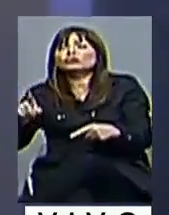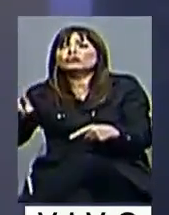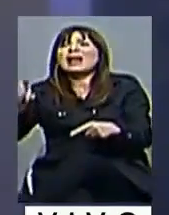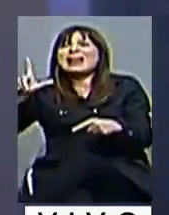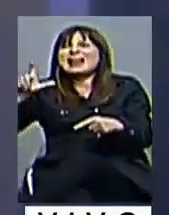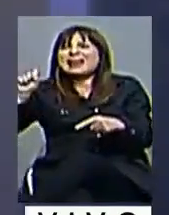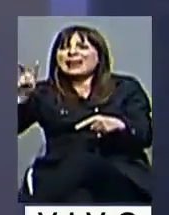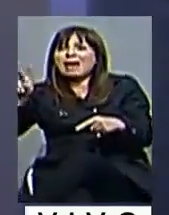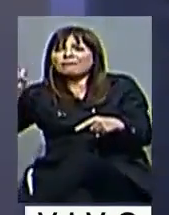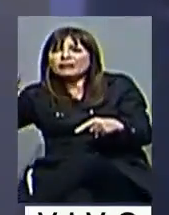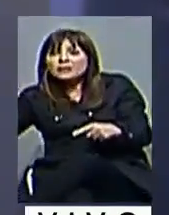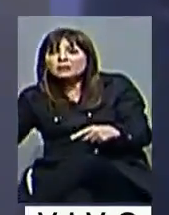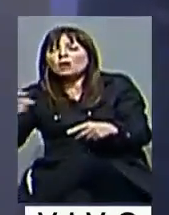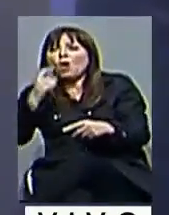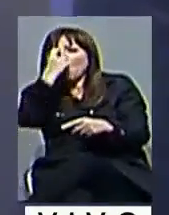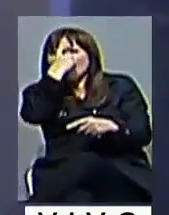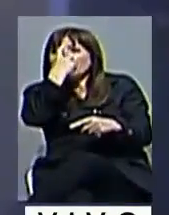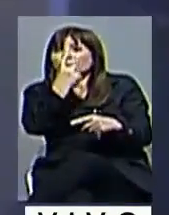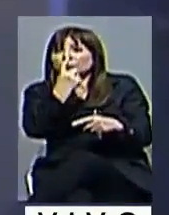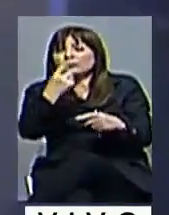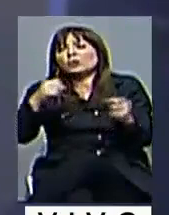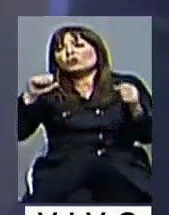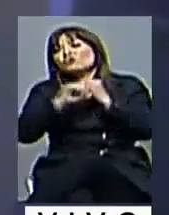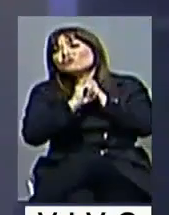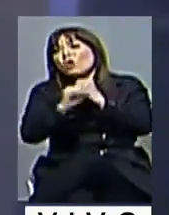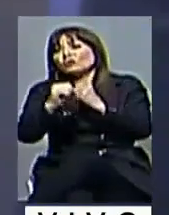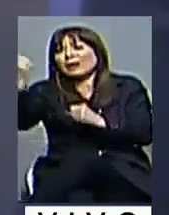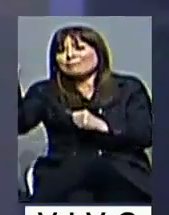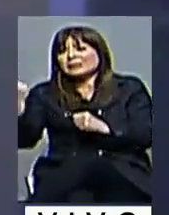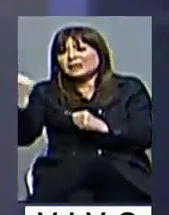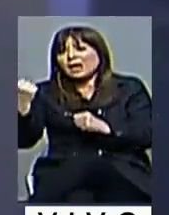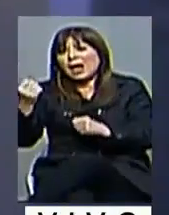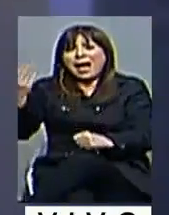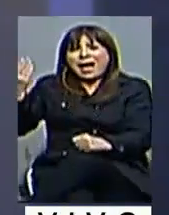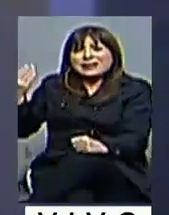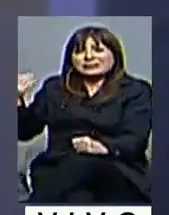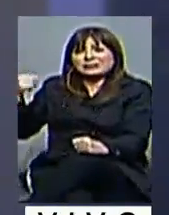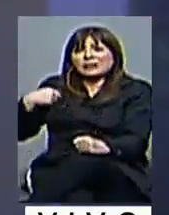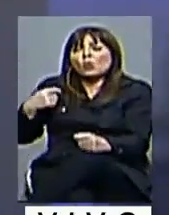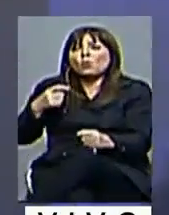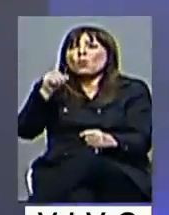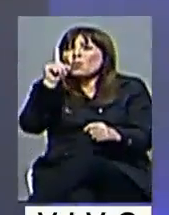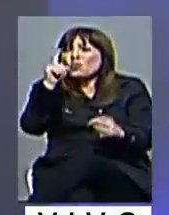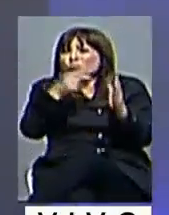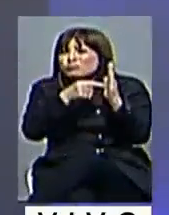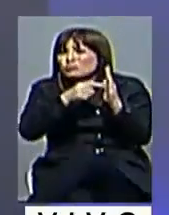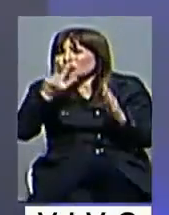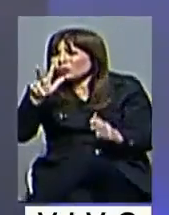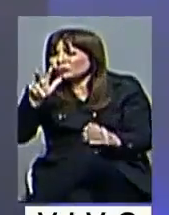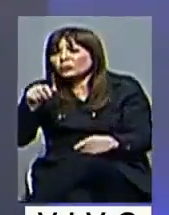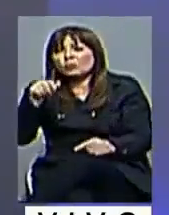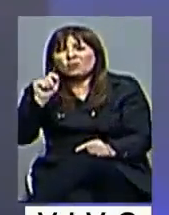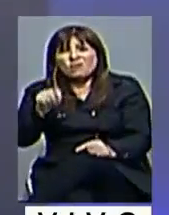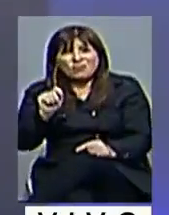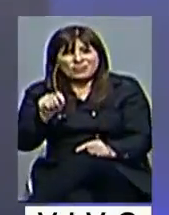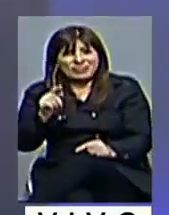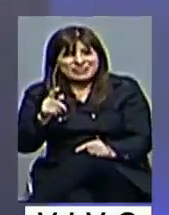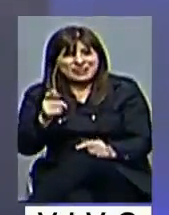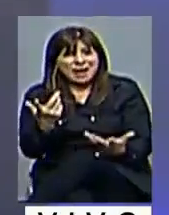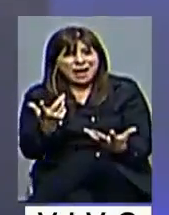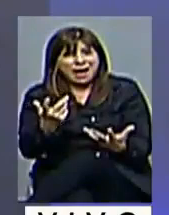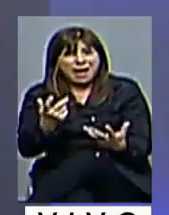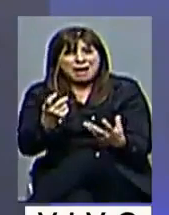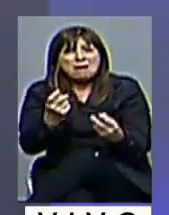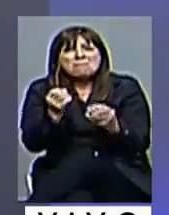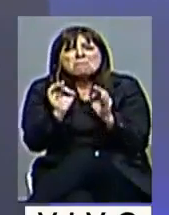etcétera. Incluso Frei Ruiz-Tagle contra Piñera la vez anterior, bastante peleada, 1.8. Y hoy día la moderación ganó, yo